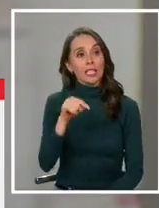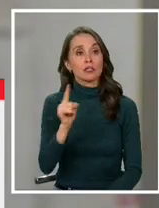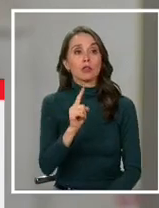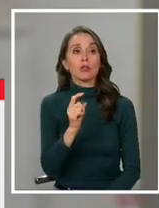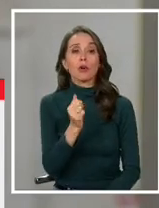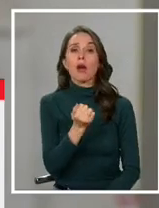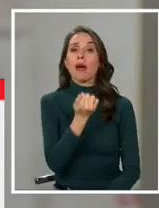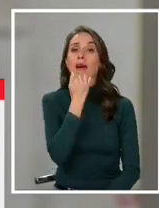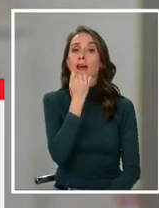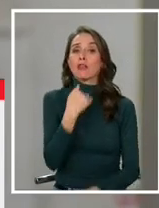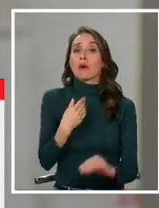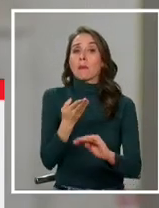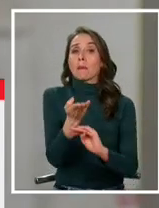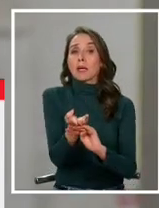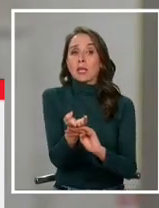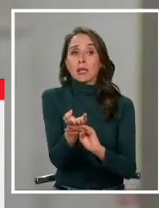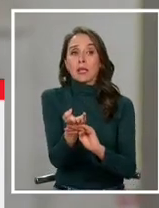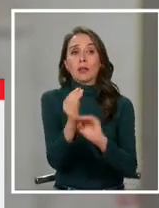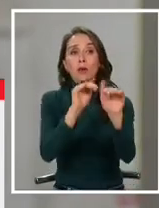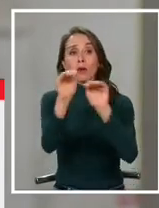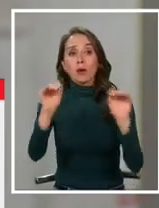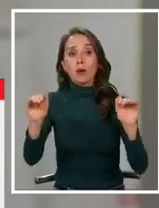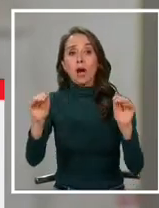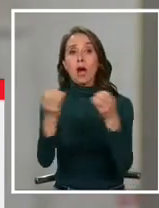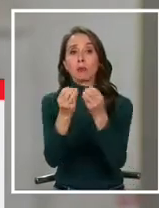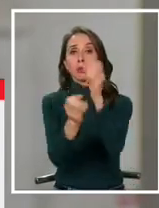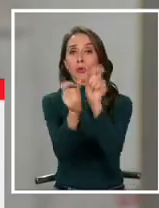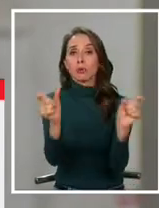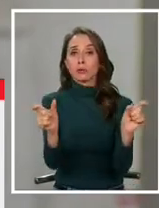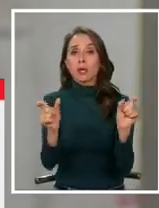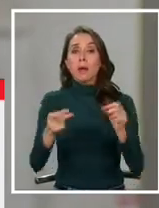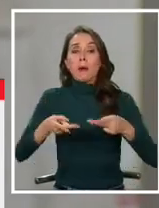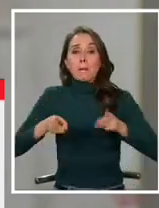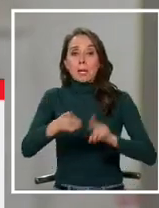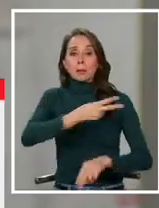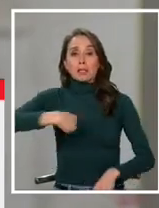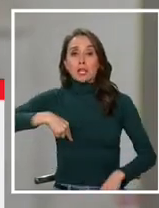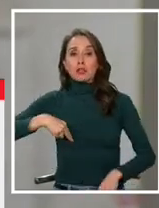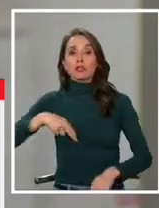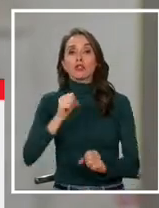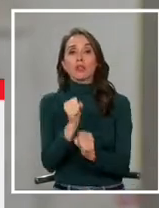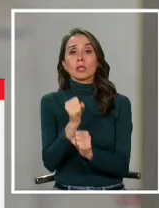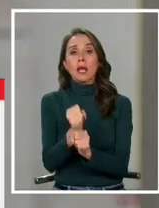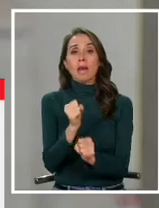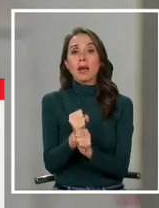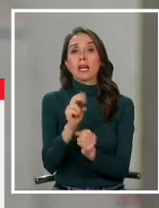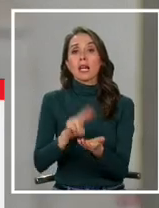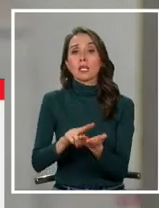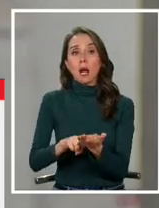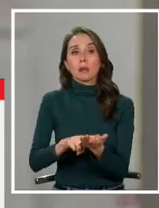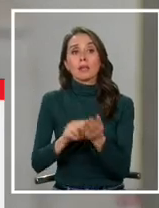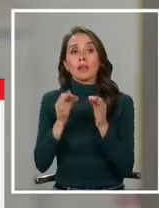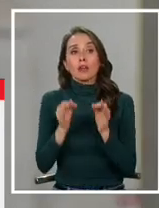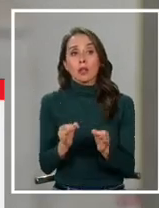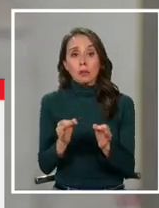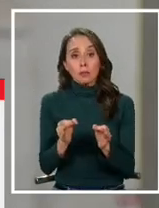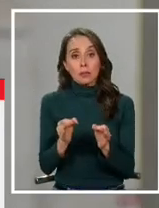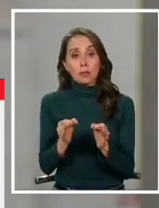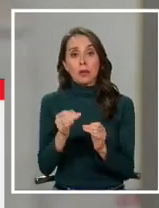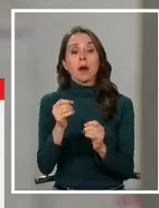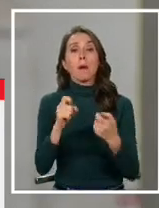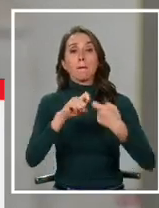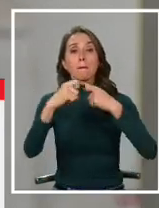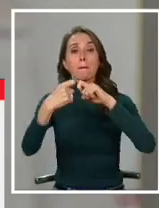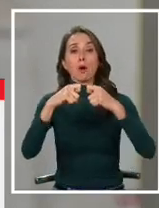no es un error y quiero pedir y hacer un un llamado amplio de que nos permitan trabajar realmente en lo que corresponde la